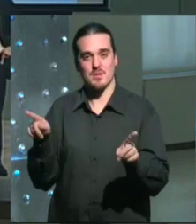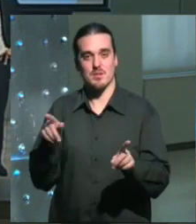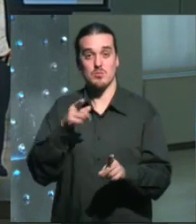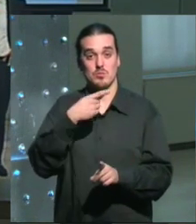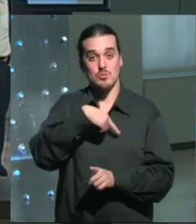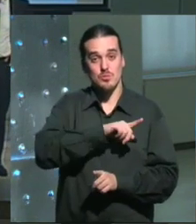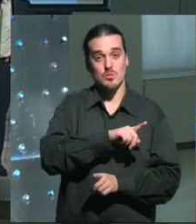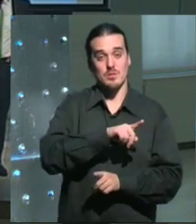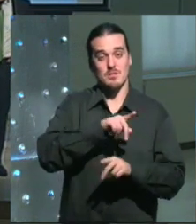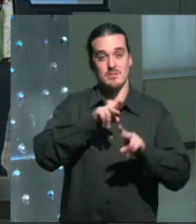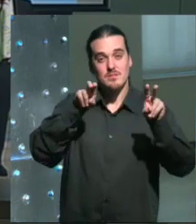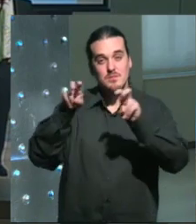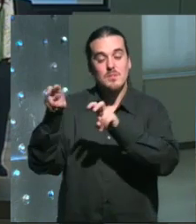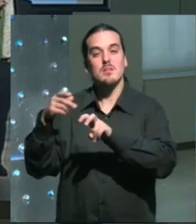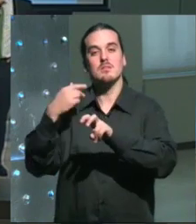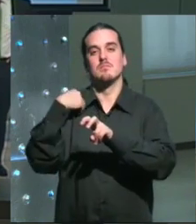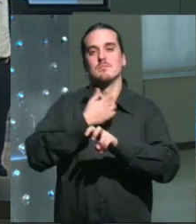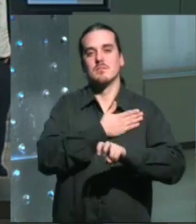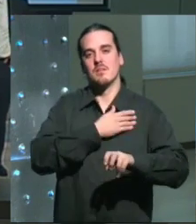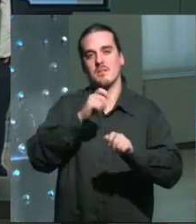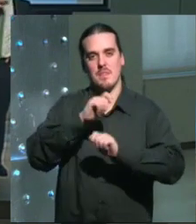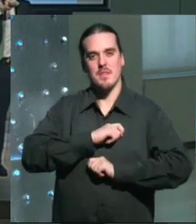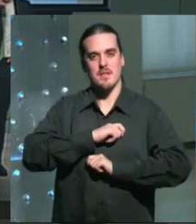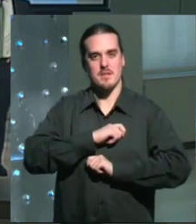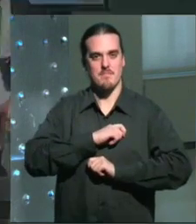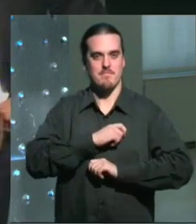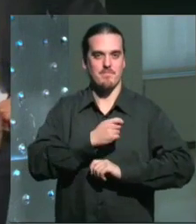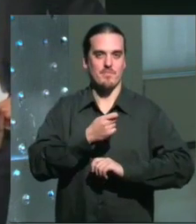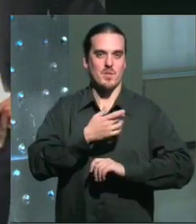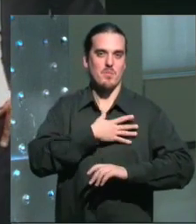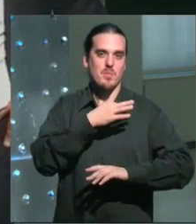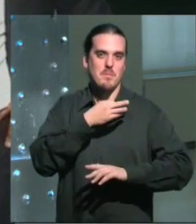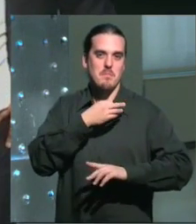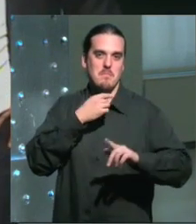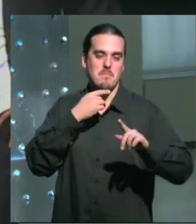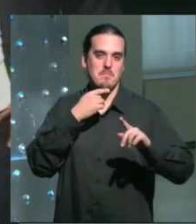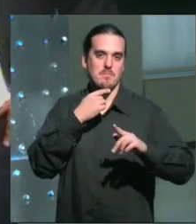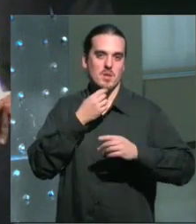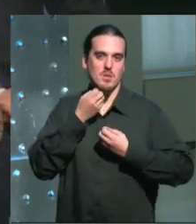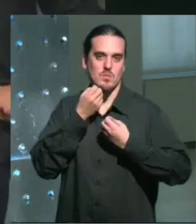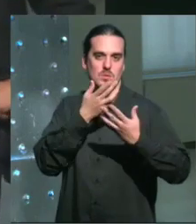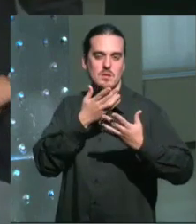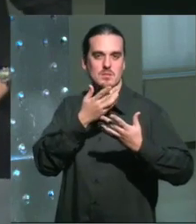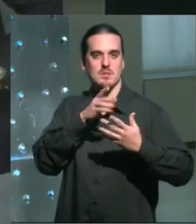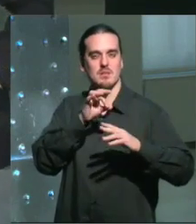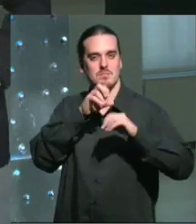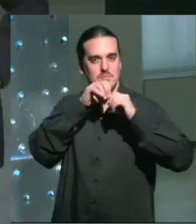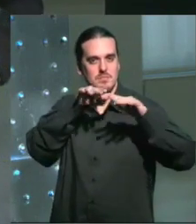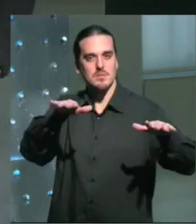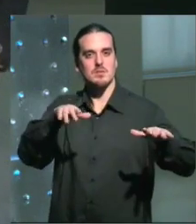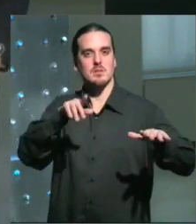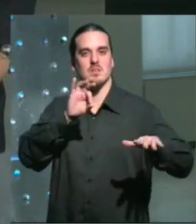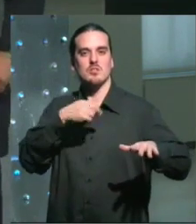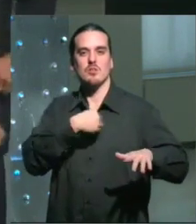mensaje y no dejar que solamente se convirtiera en una campaña publicitaria y de marketing, que